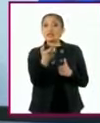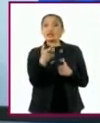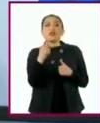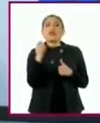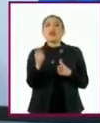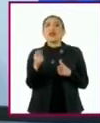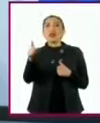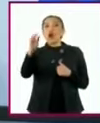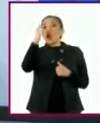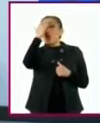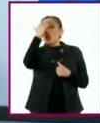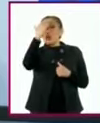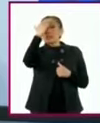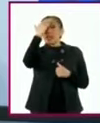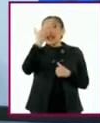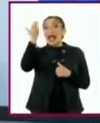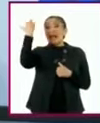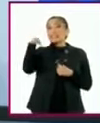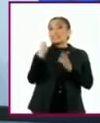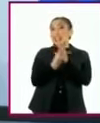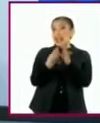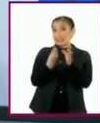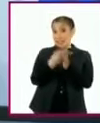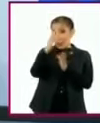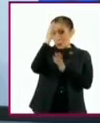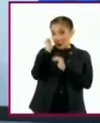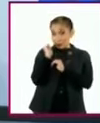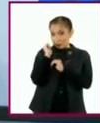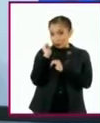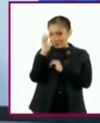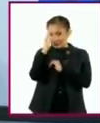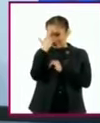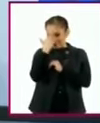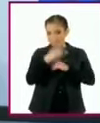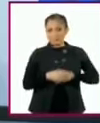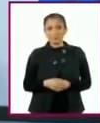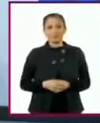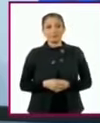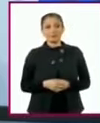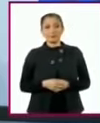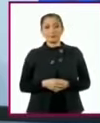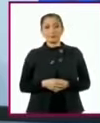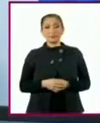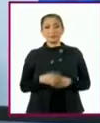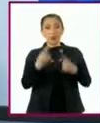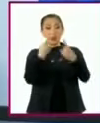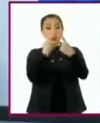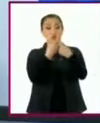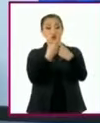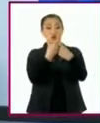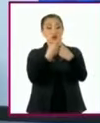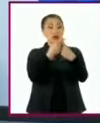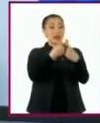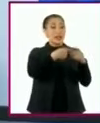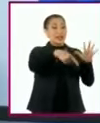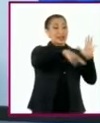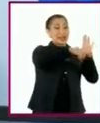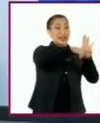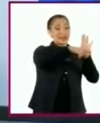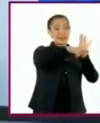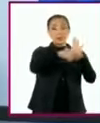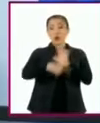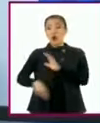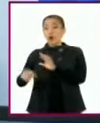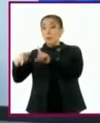relaciona con conocimientos de la sesión anterior. Recordemos, multiplicar un número negativo por un número